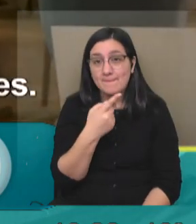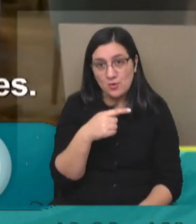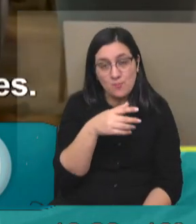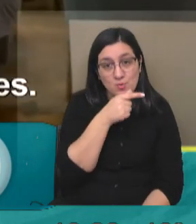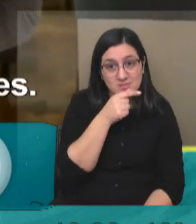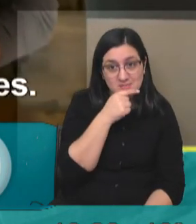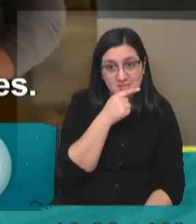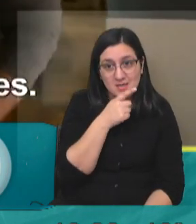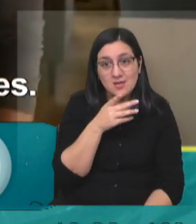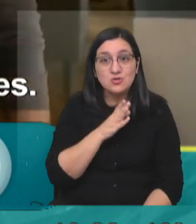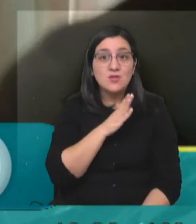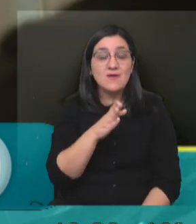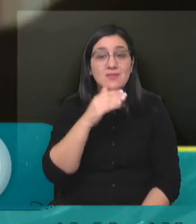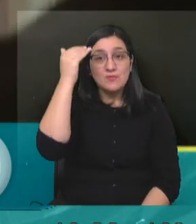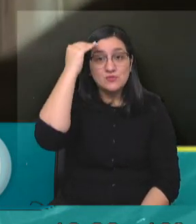un liceo